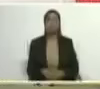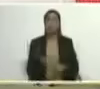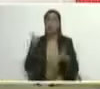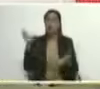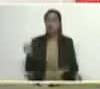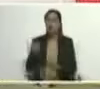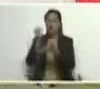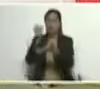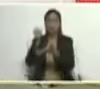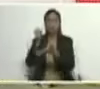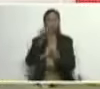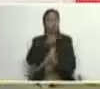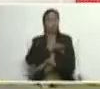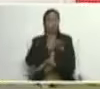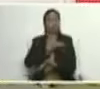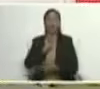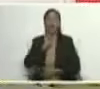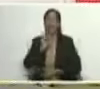recuperación social a Haití. No.